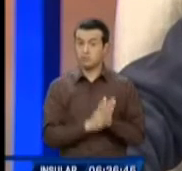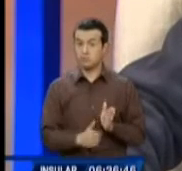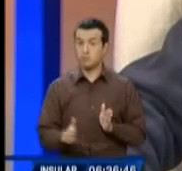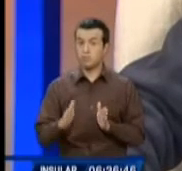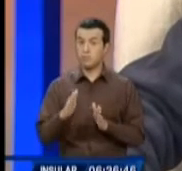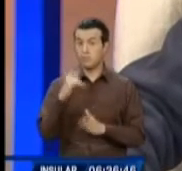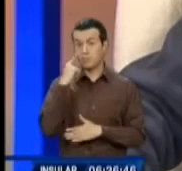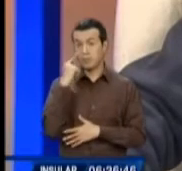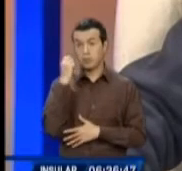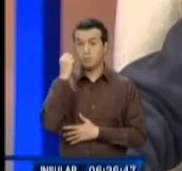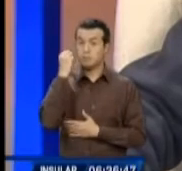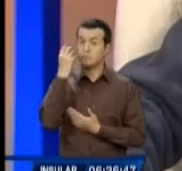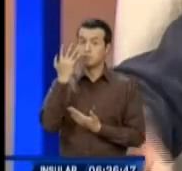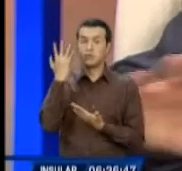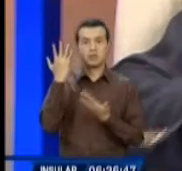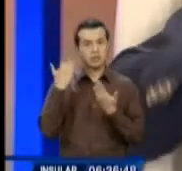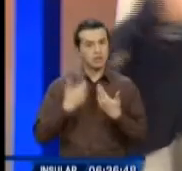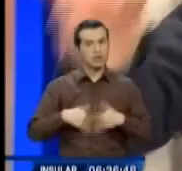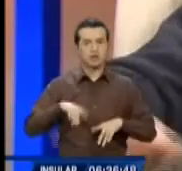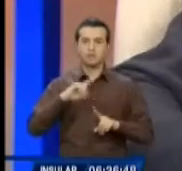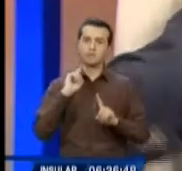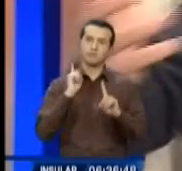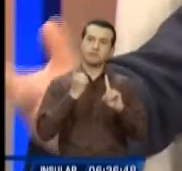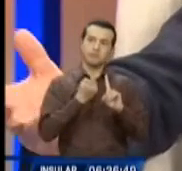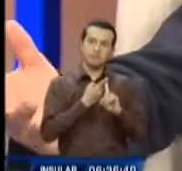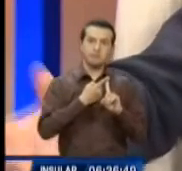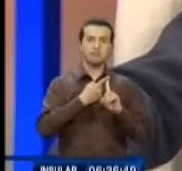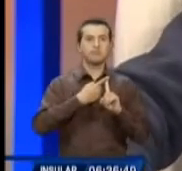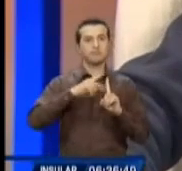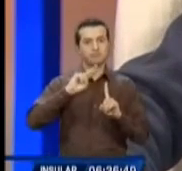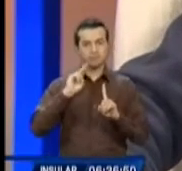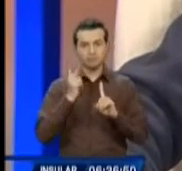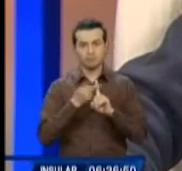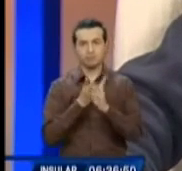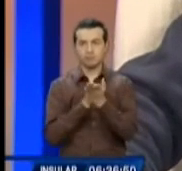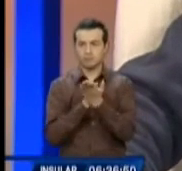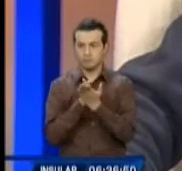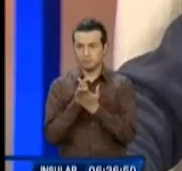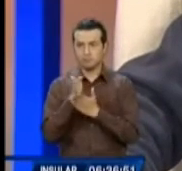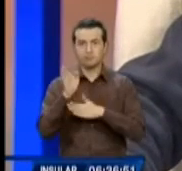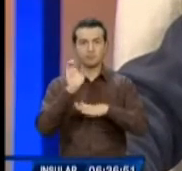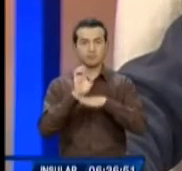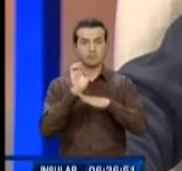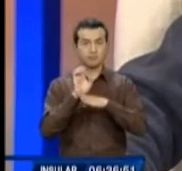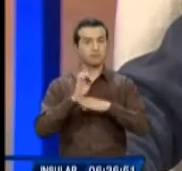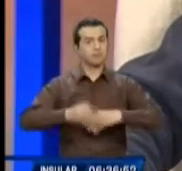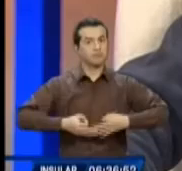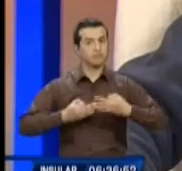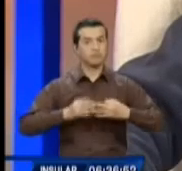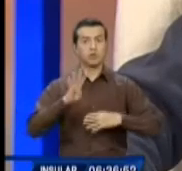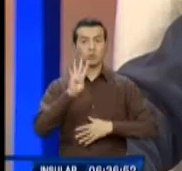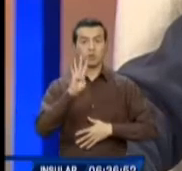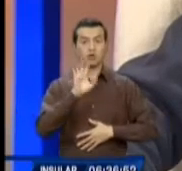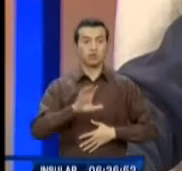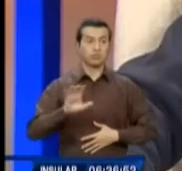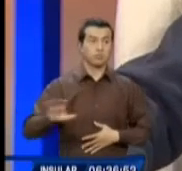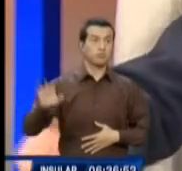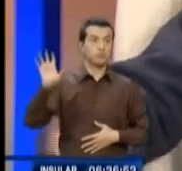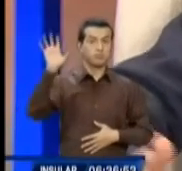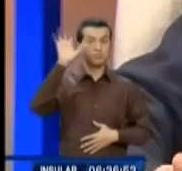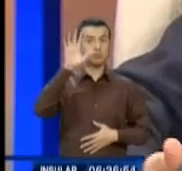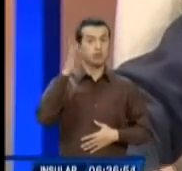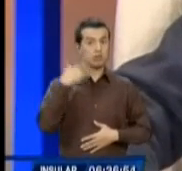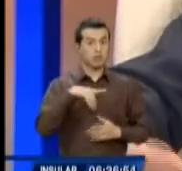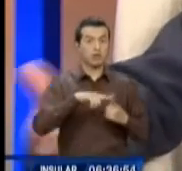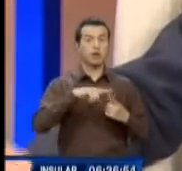poco la idea es terminar este primer trayecto pues a través del Ecuador con las 4 regiones. La idea es, ya